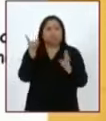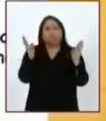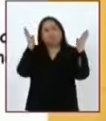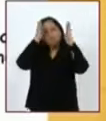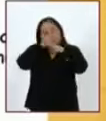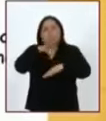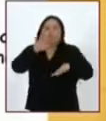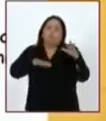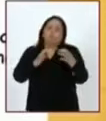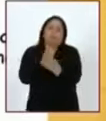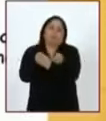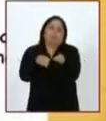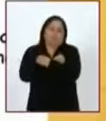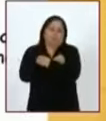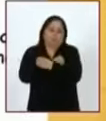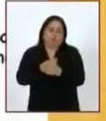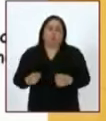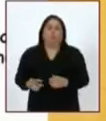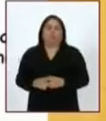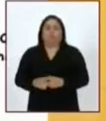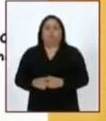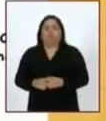o educar.